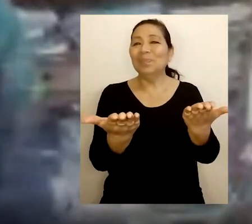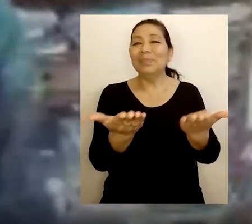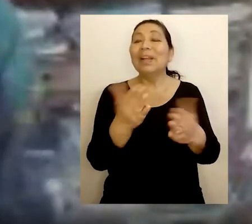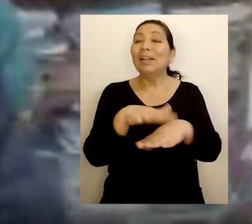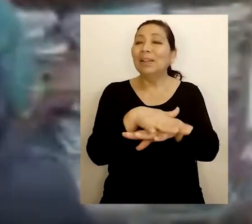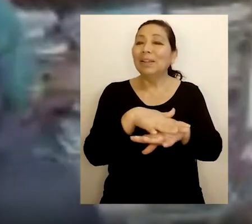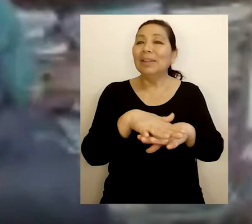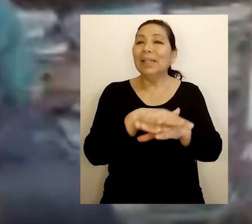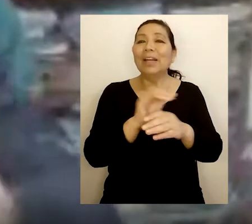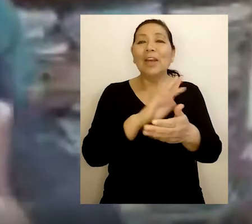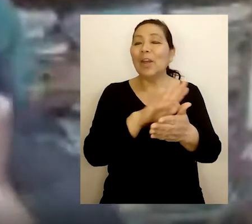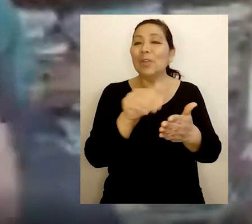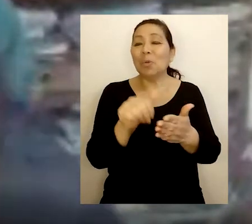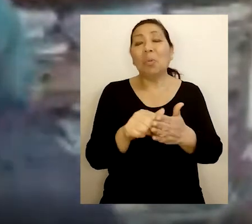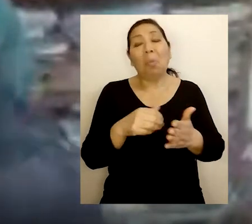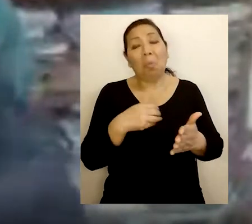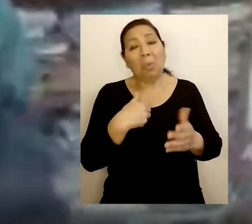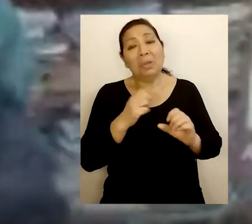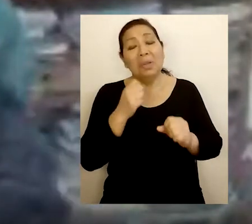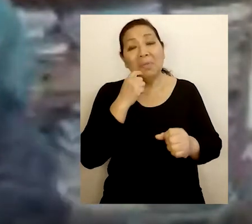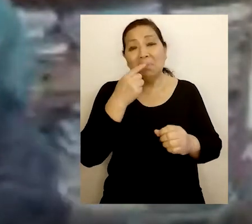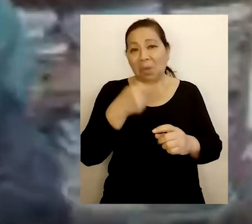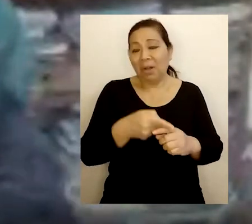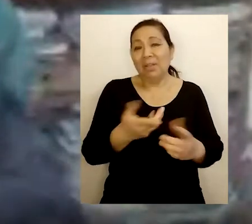del trámite, en todo caso podía haber sido